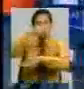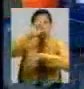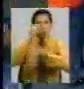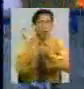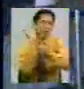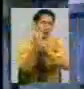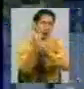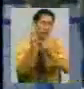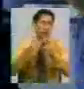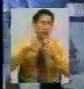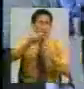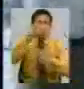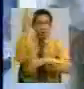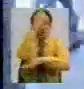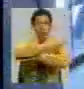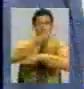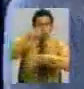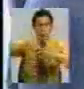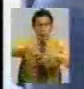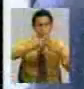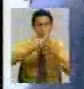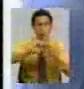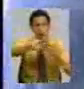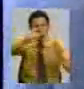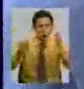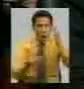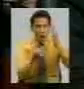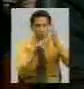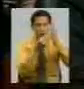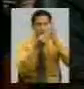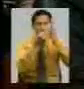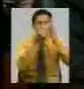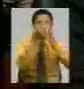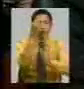apelar y diez para el inicio de cobro de intereses.